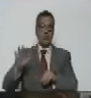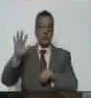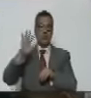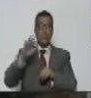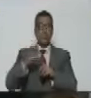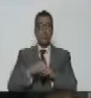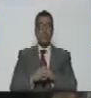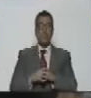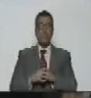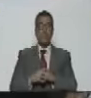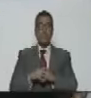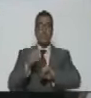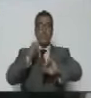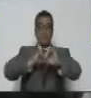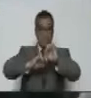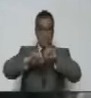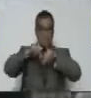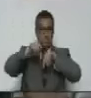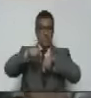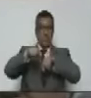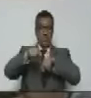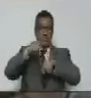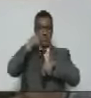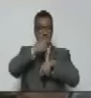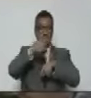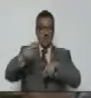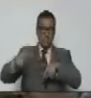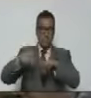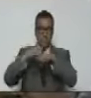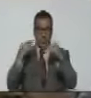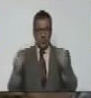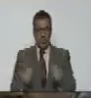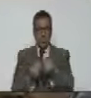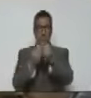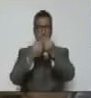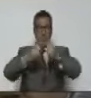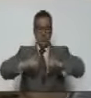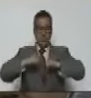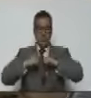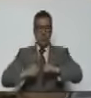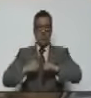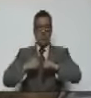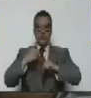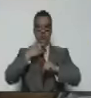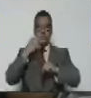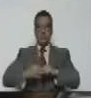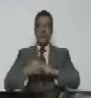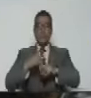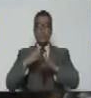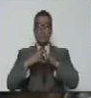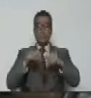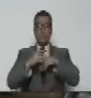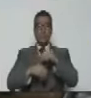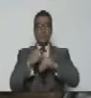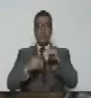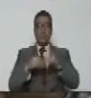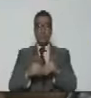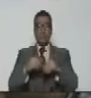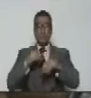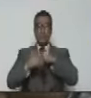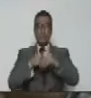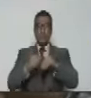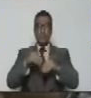Venezuela defendiéndose con el pueblo más unido y más firme que nunca de esas agresiones, bueno, se